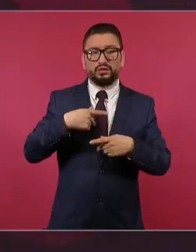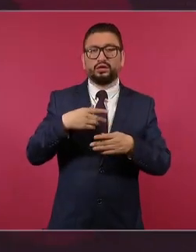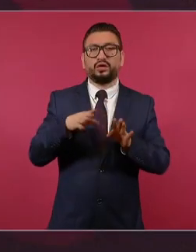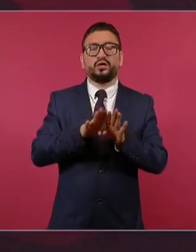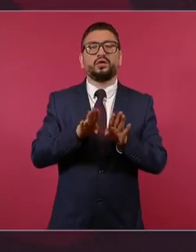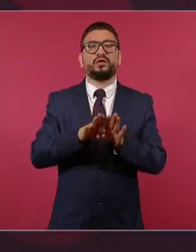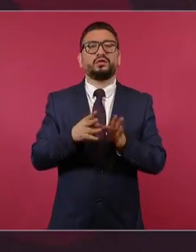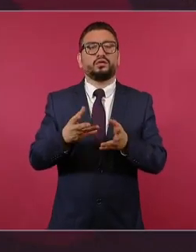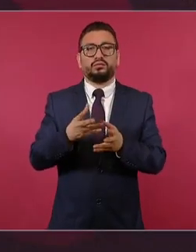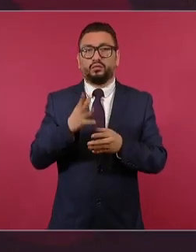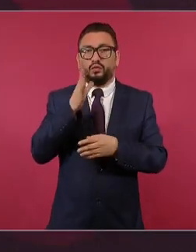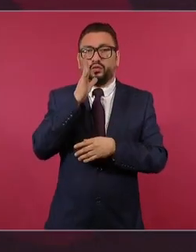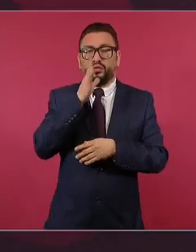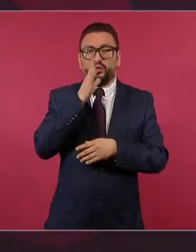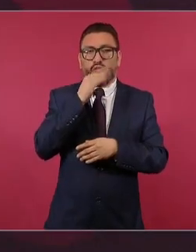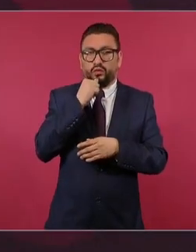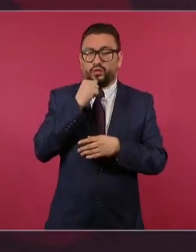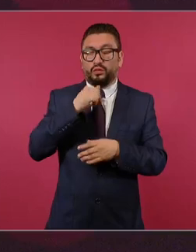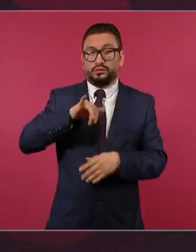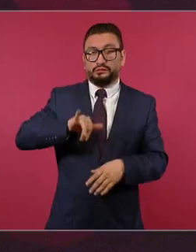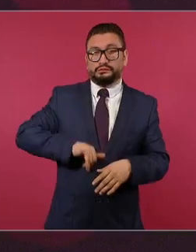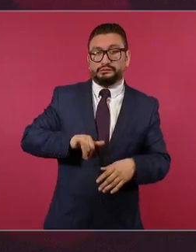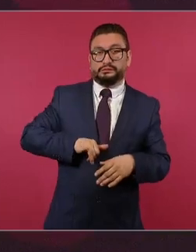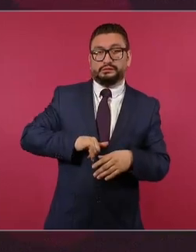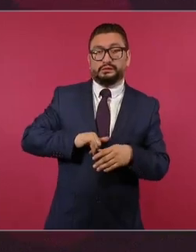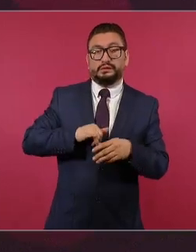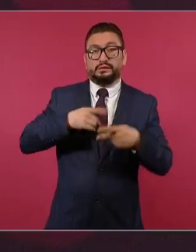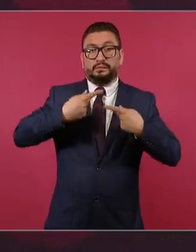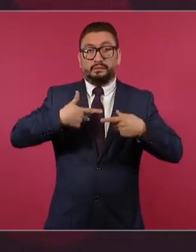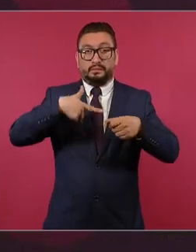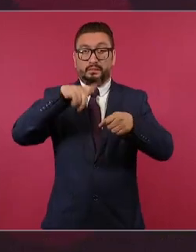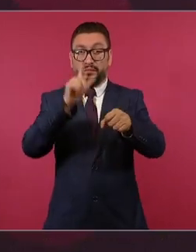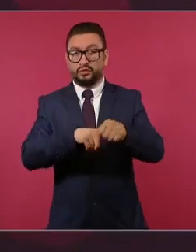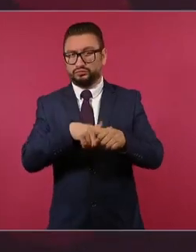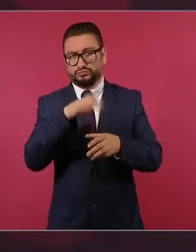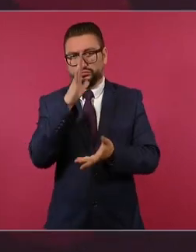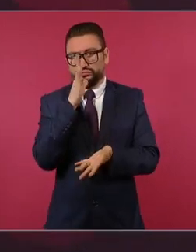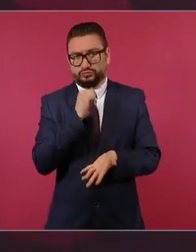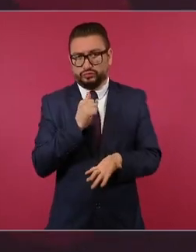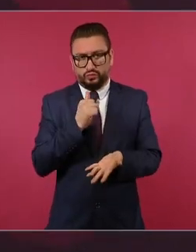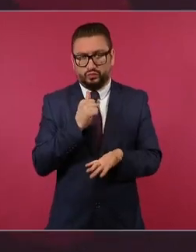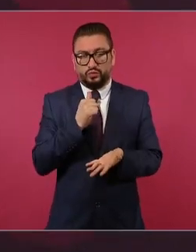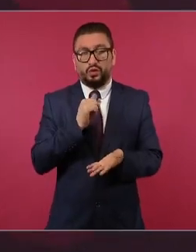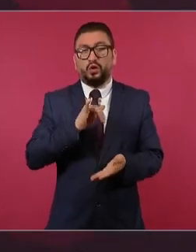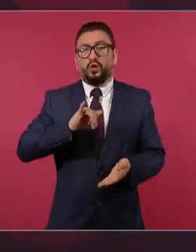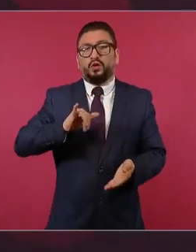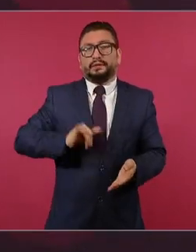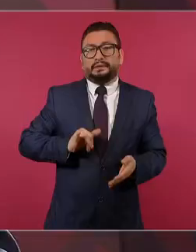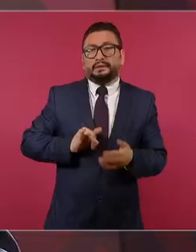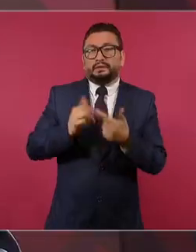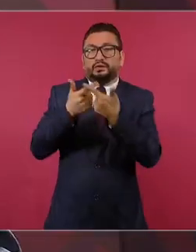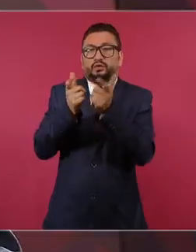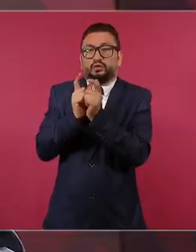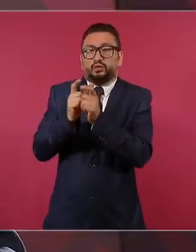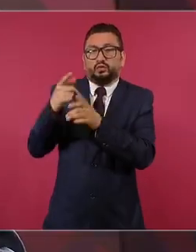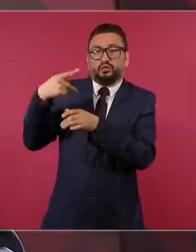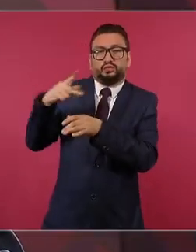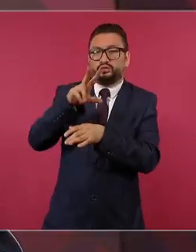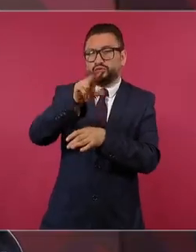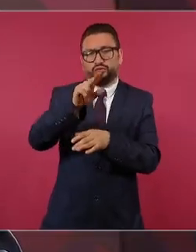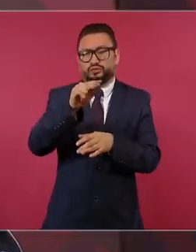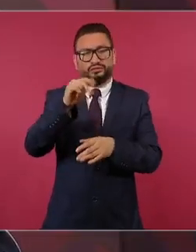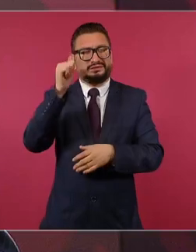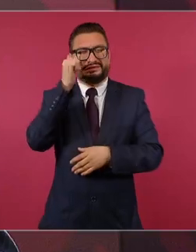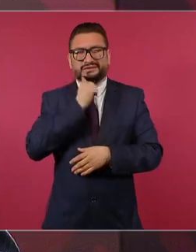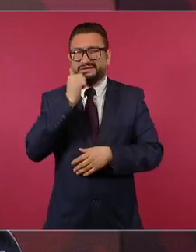poner por delante el interés personal, el interés de grupo, tiene que poner